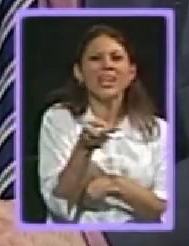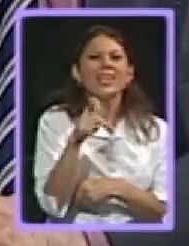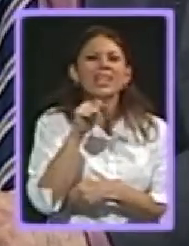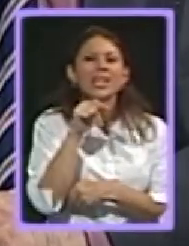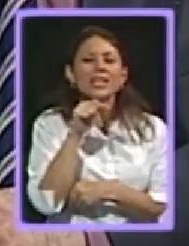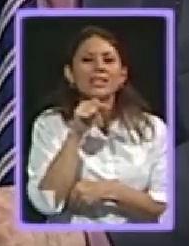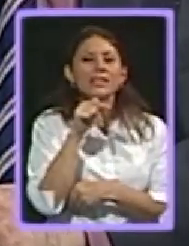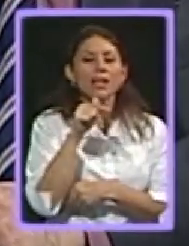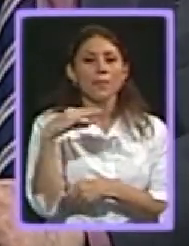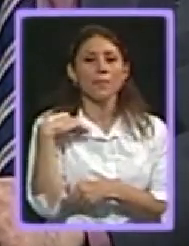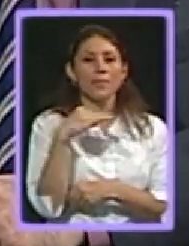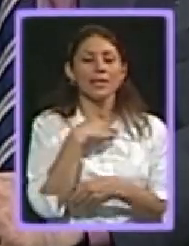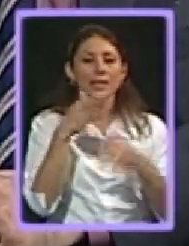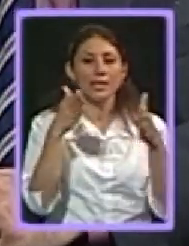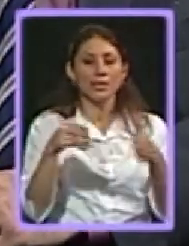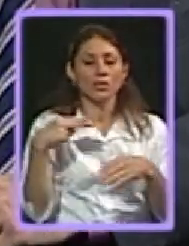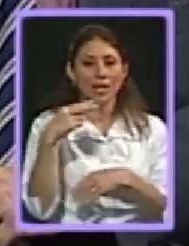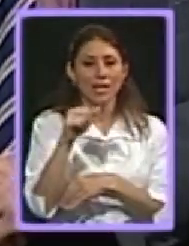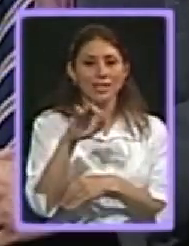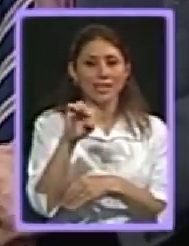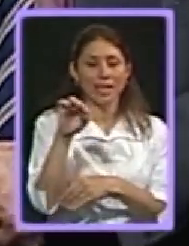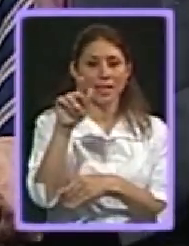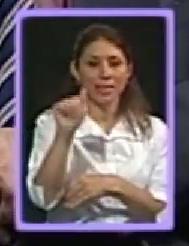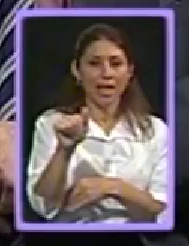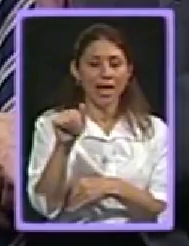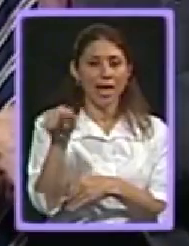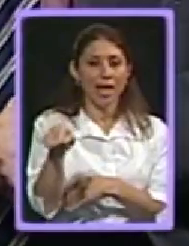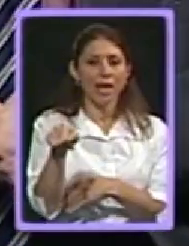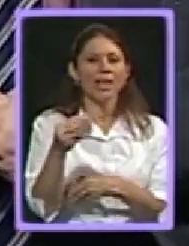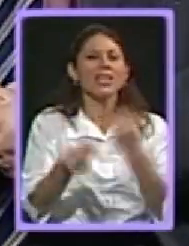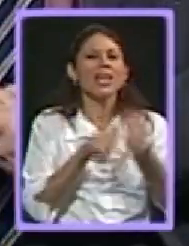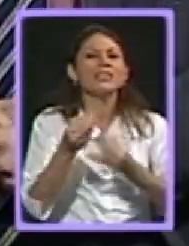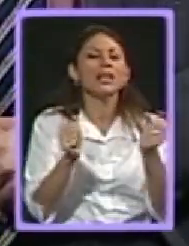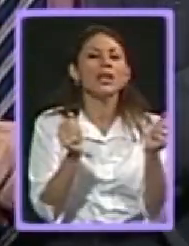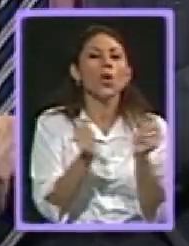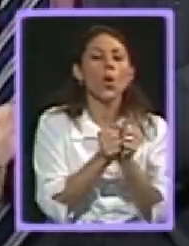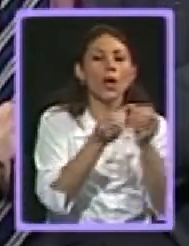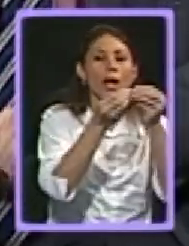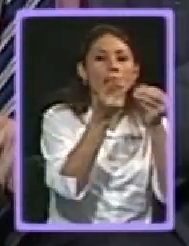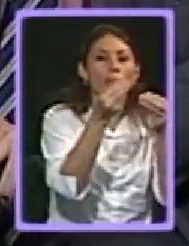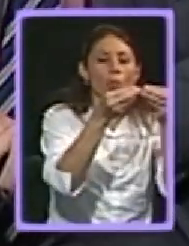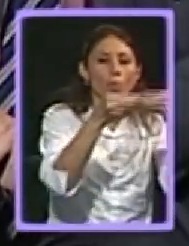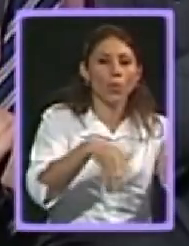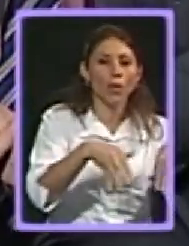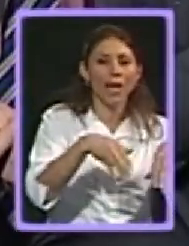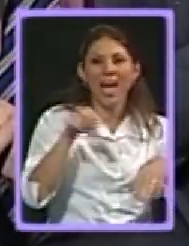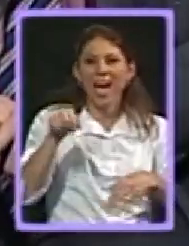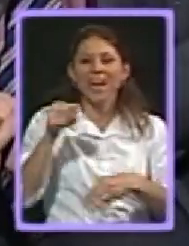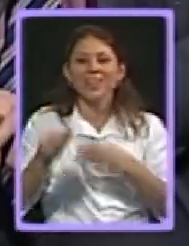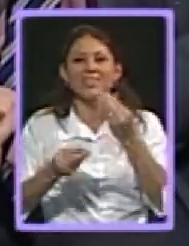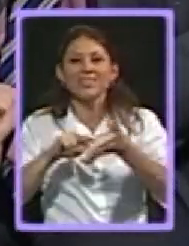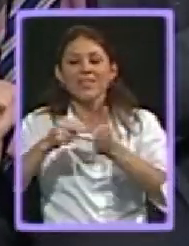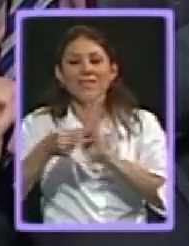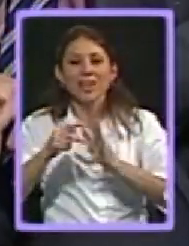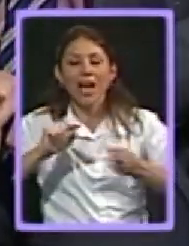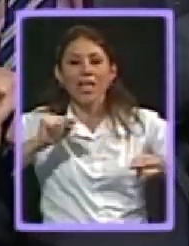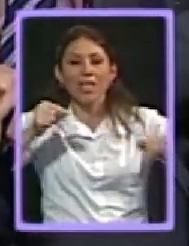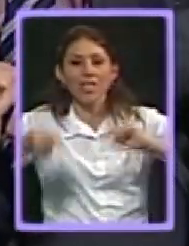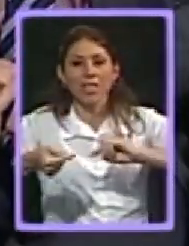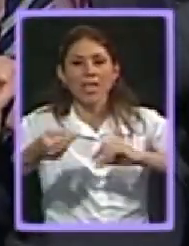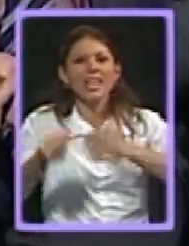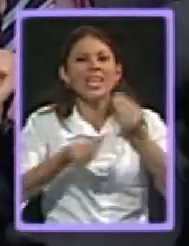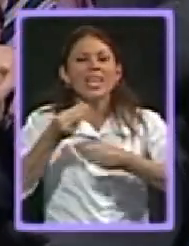nombrado, es qué hacer con el superávit. Aquí es qué hacer con el déficit. Y entonces esos problemas de la